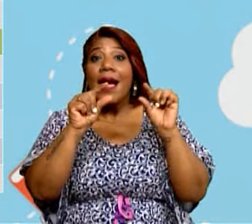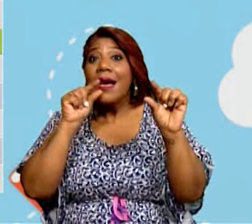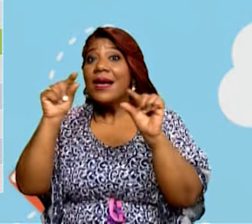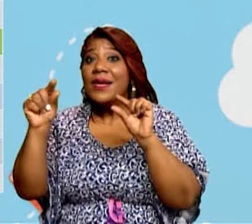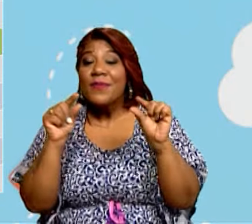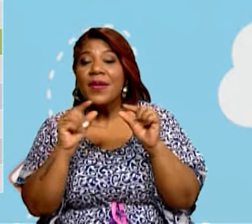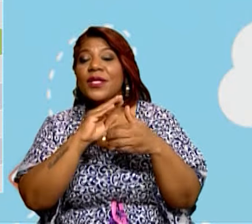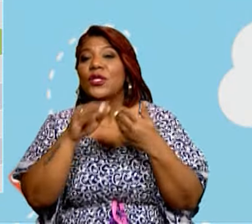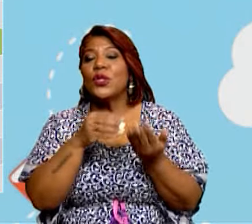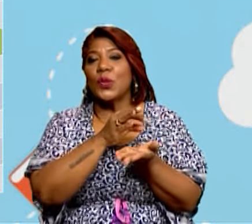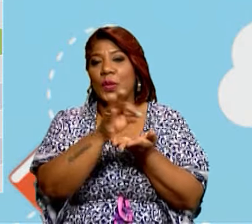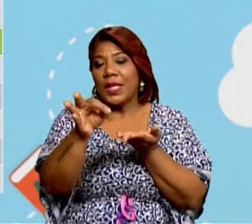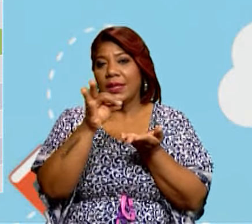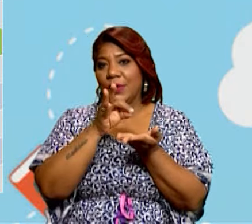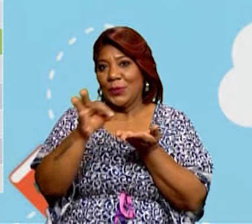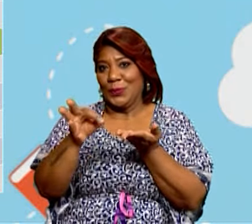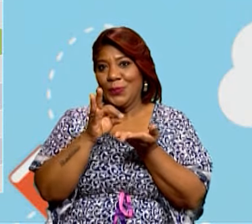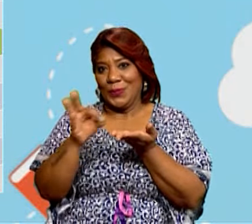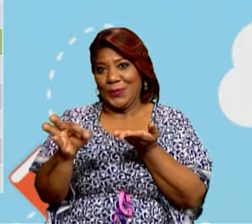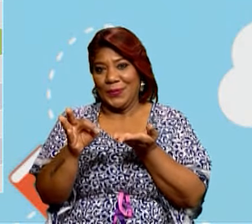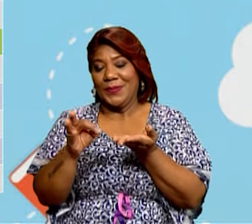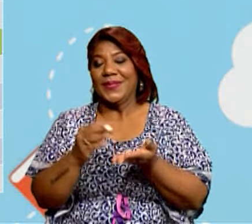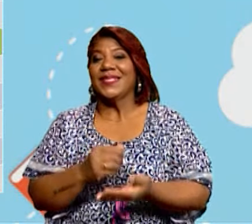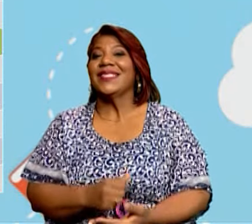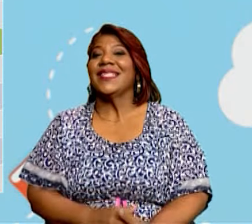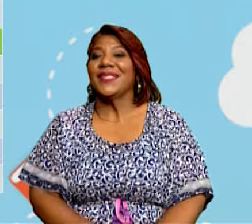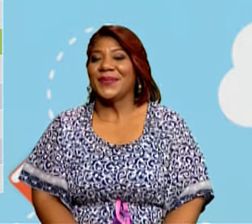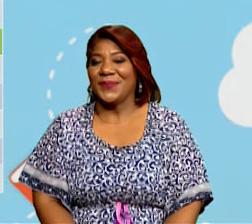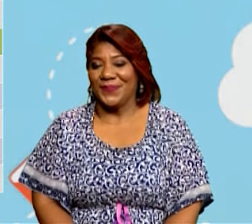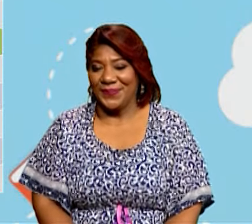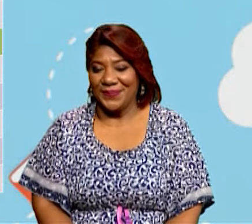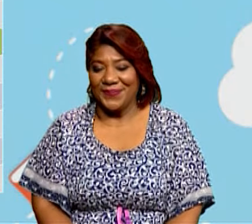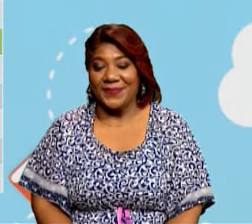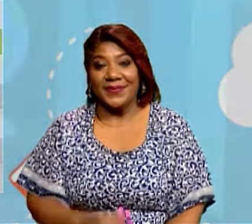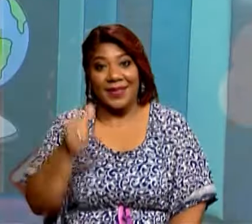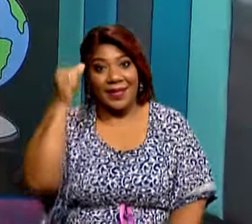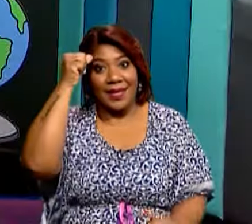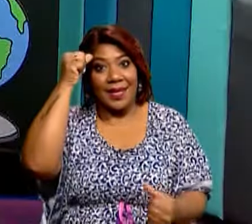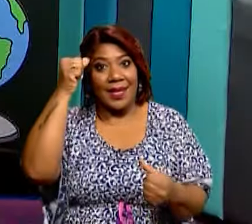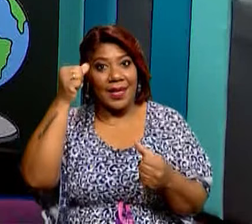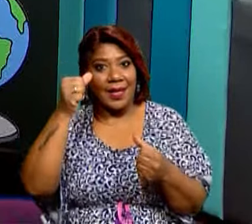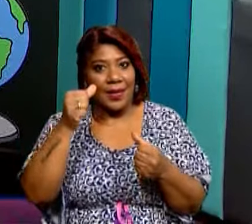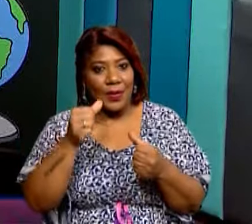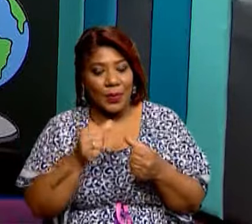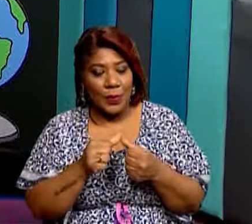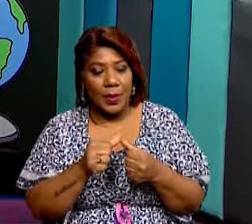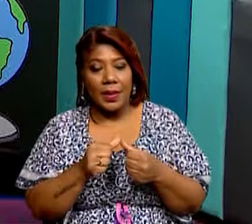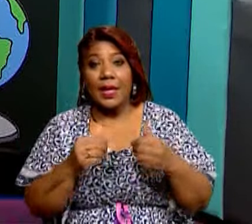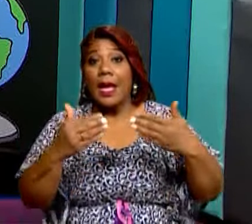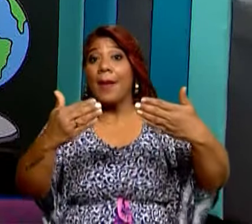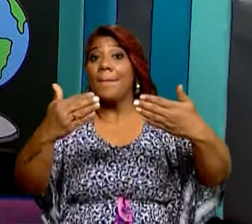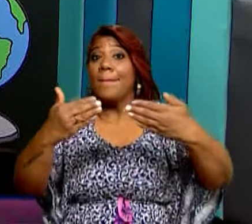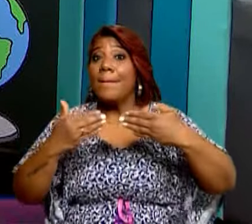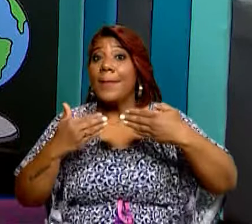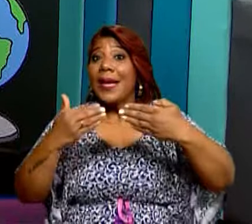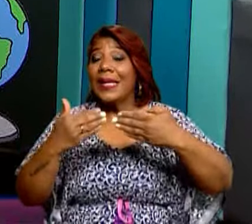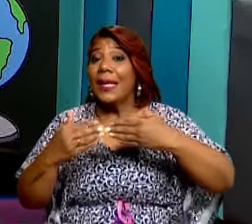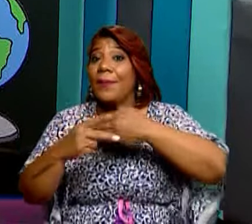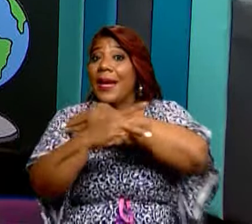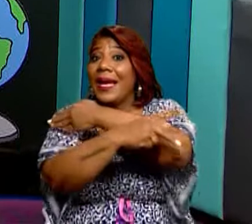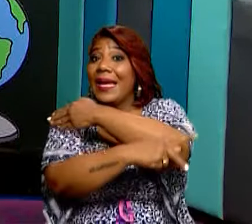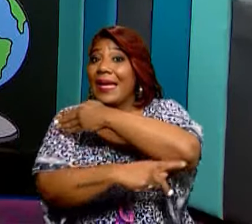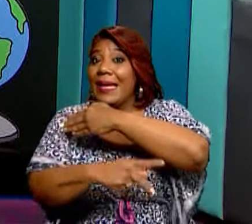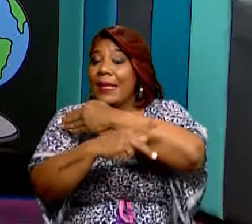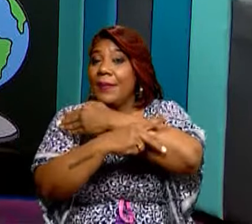de las cabeceras de las provincias, recordándote siempre que Panamá tiene 10 provincias, como lo decía